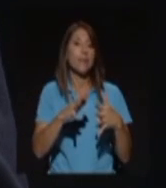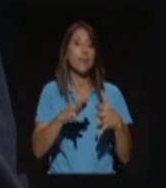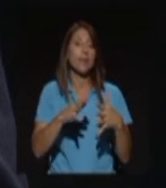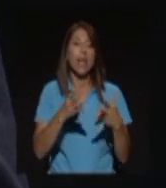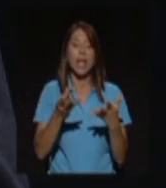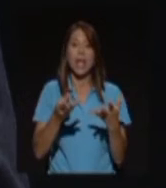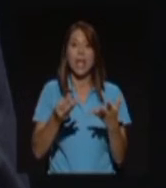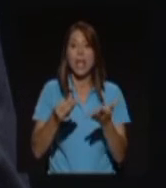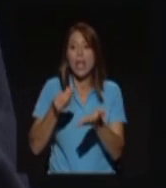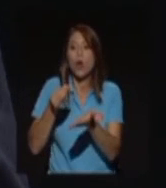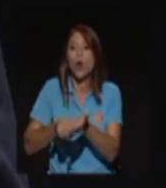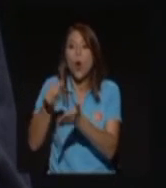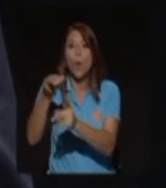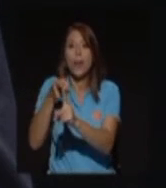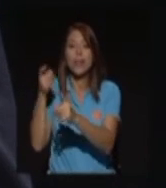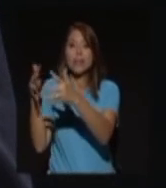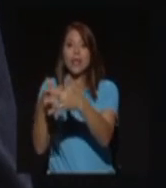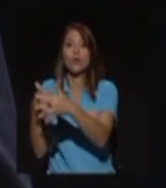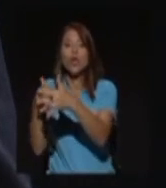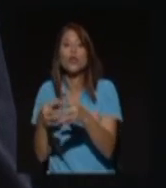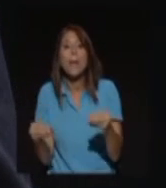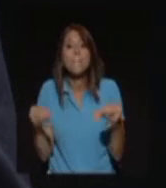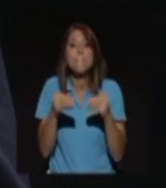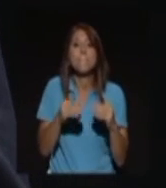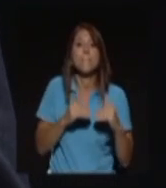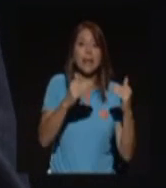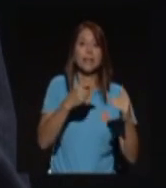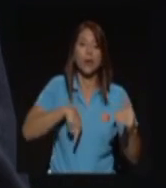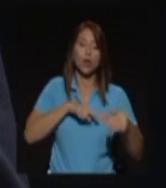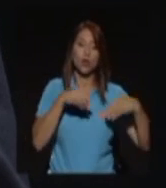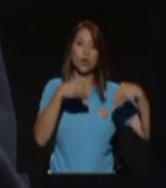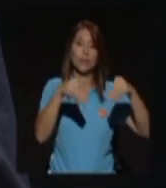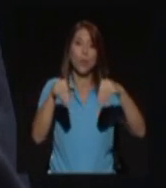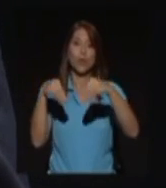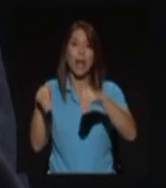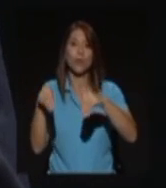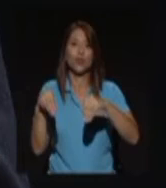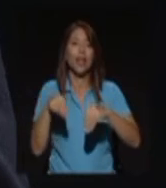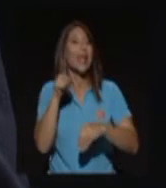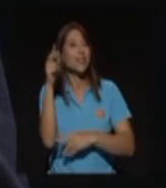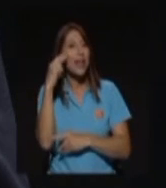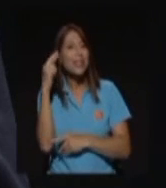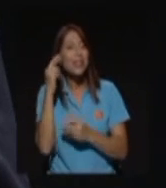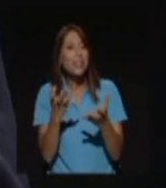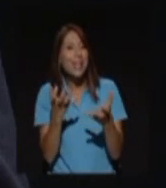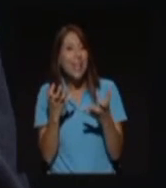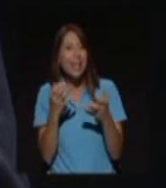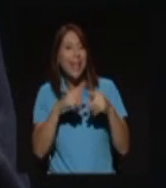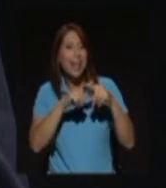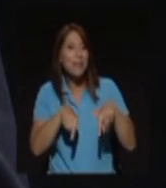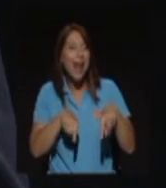que exportamos, que es una de las razones que se dice que quieren eliminar el déficit con México o el